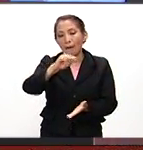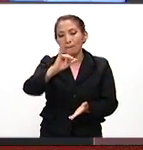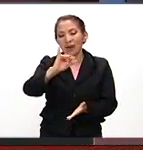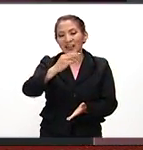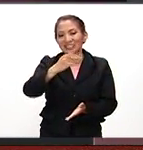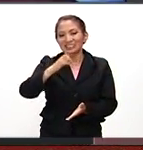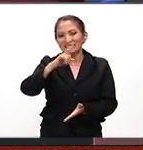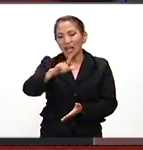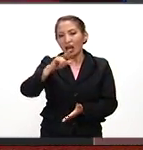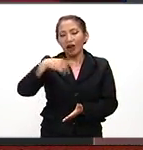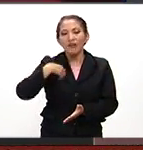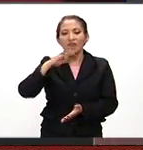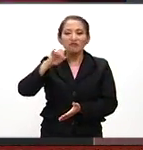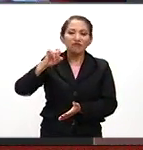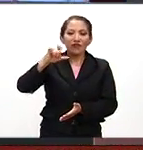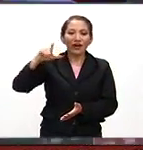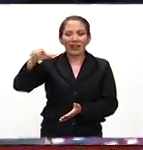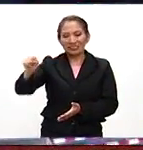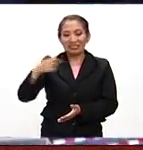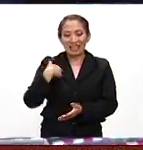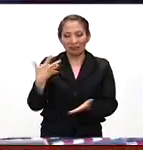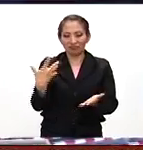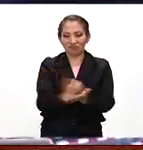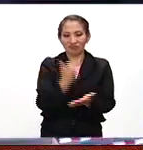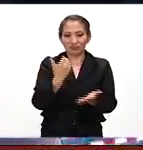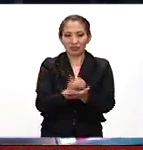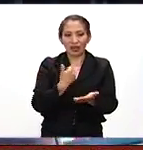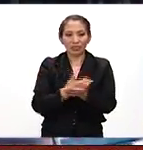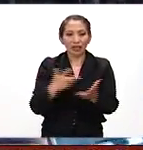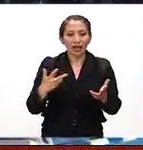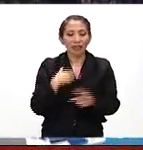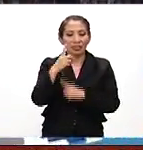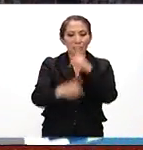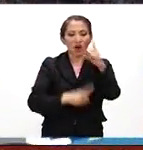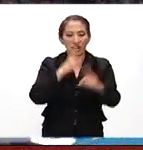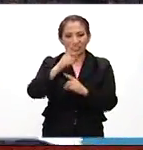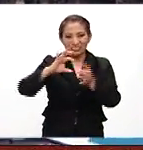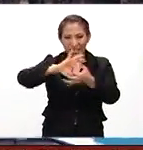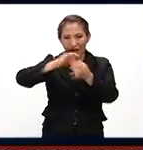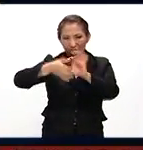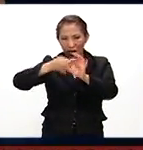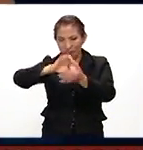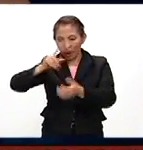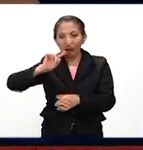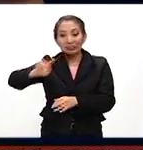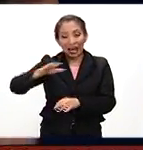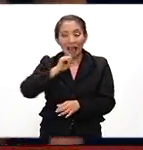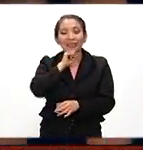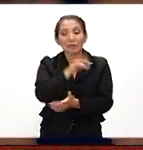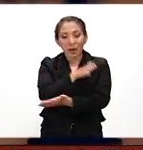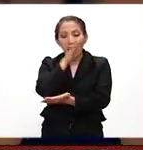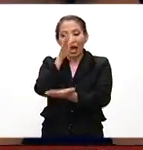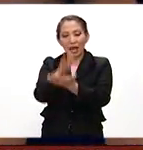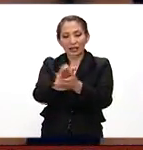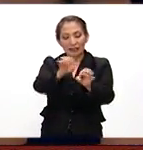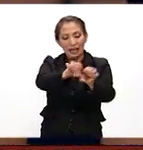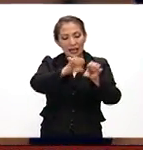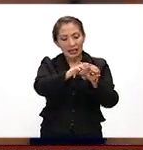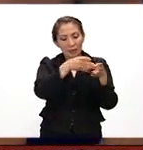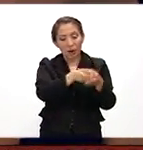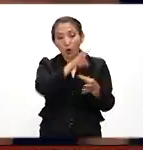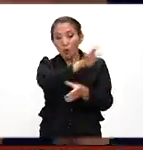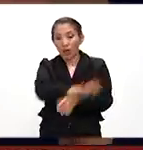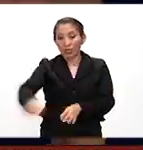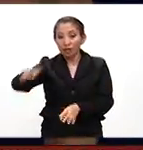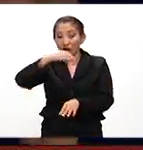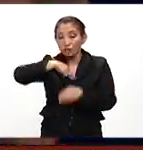Phelps, este tritón y el máximo ganador de medallas en la historia del deporte olímpico. Ya está también conformando el equipo de